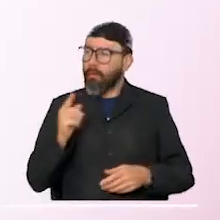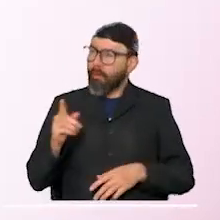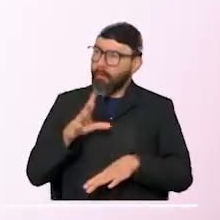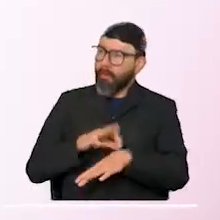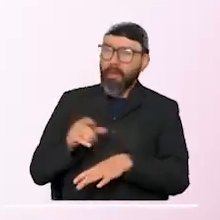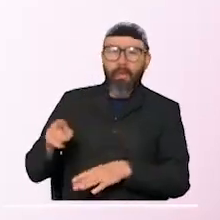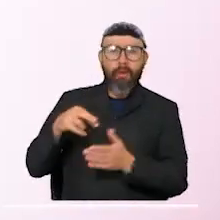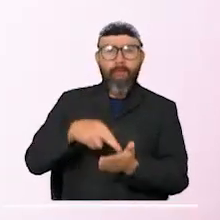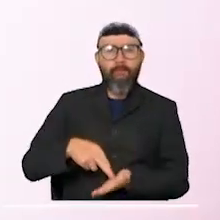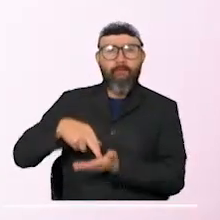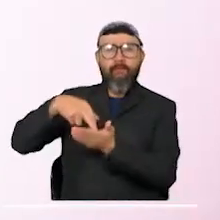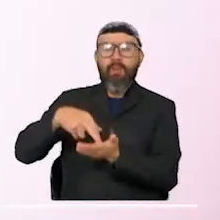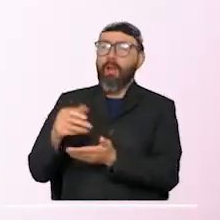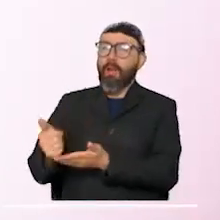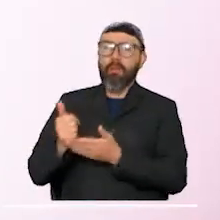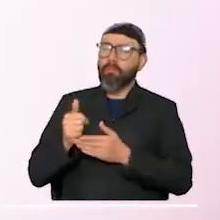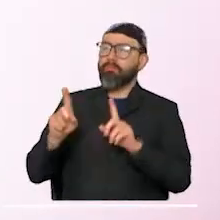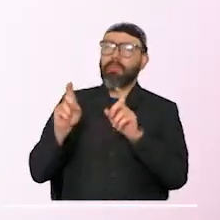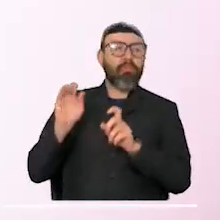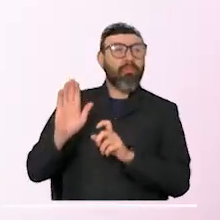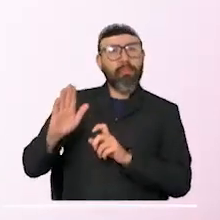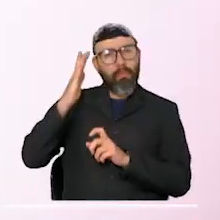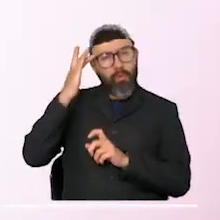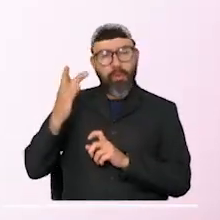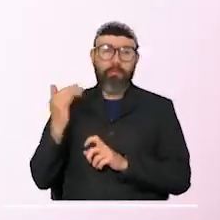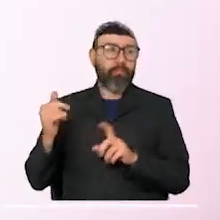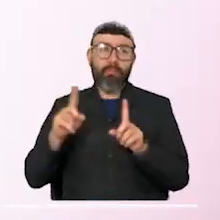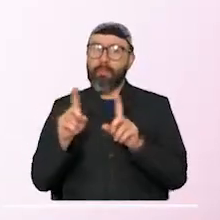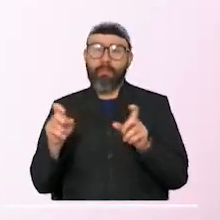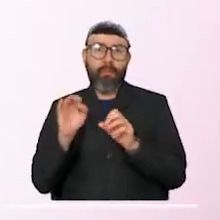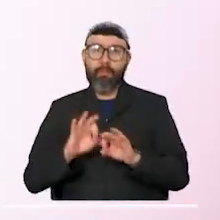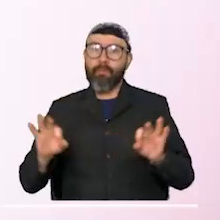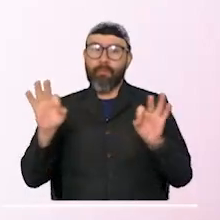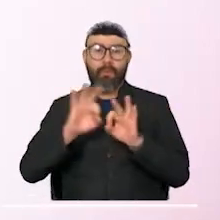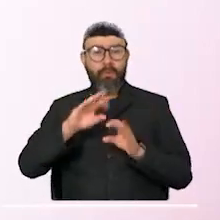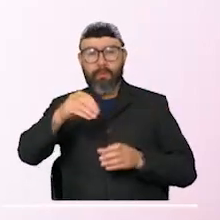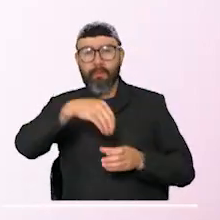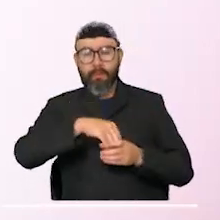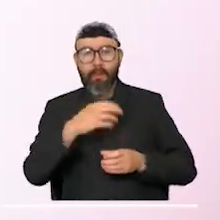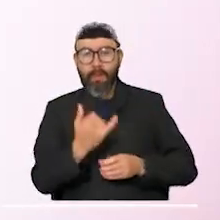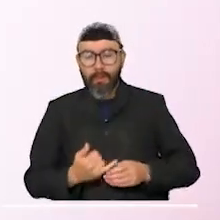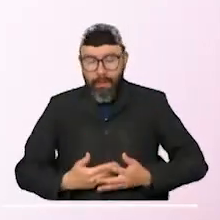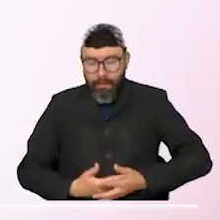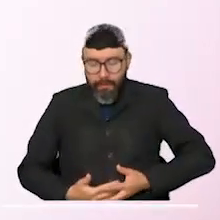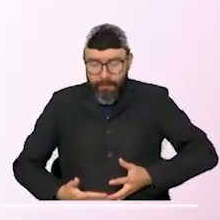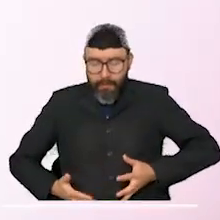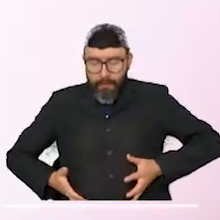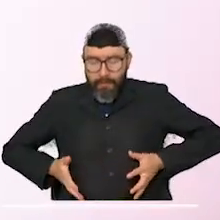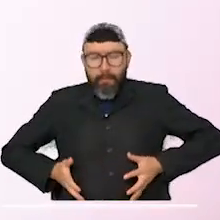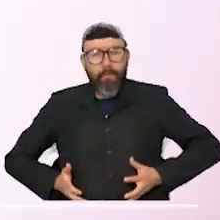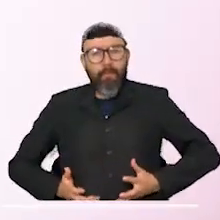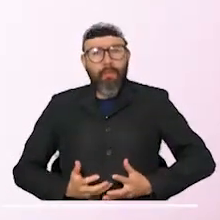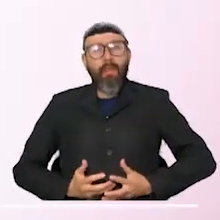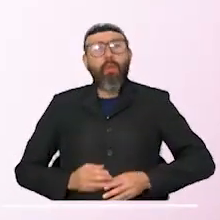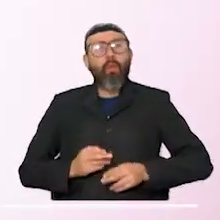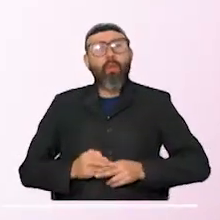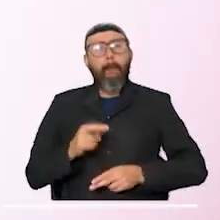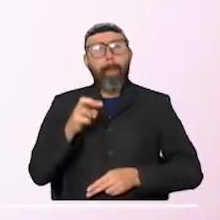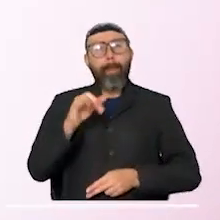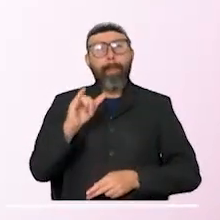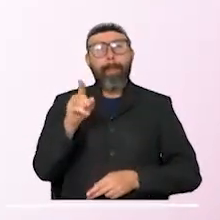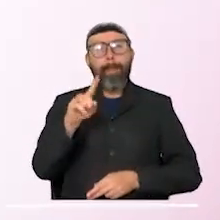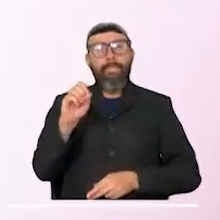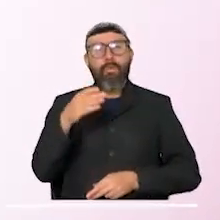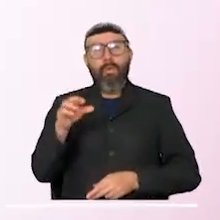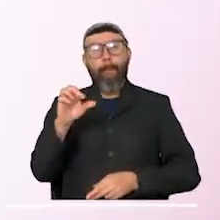acá hablando del tema porque es que resulta que todo este sistema está muerto por unos músculos que se llaman el piso pélvico entonces esos pisos pélvicos nos van a permitir en